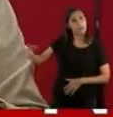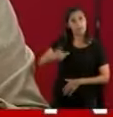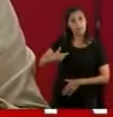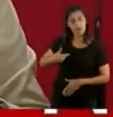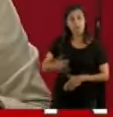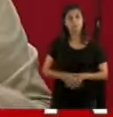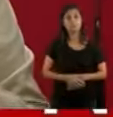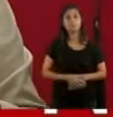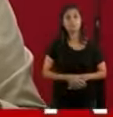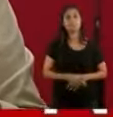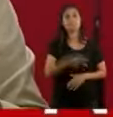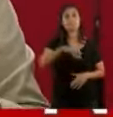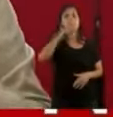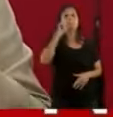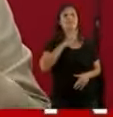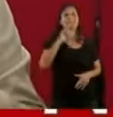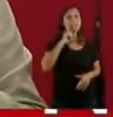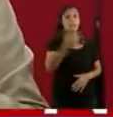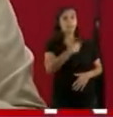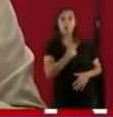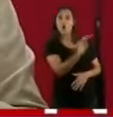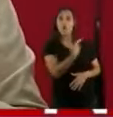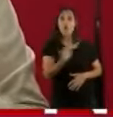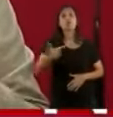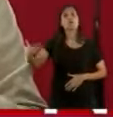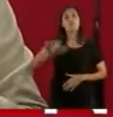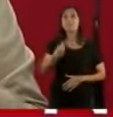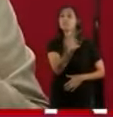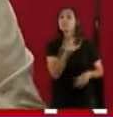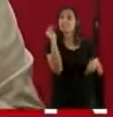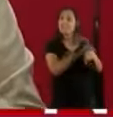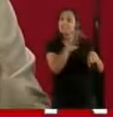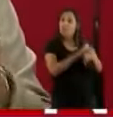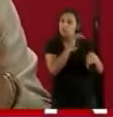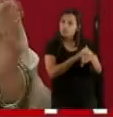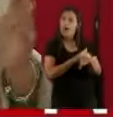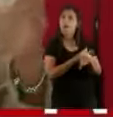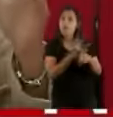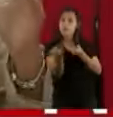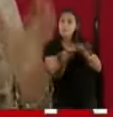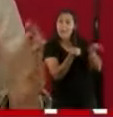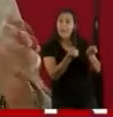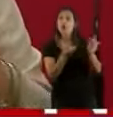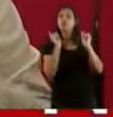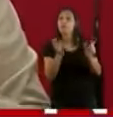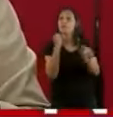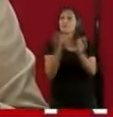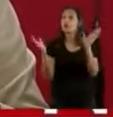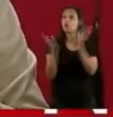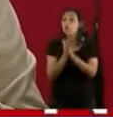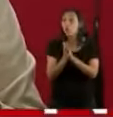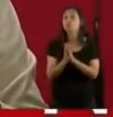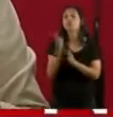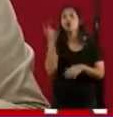encargado, a Petri y a mí, ser los que llevemos adelante, junto a las autoridades de